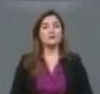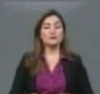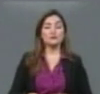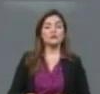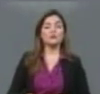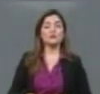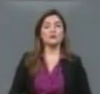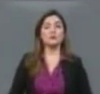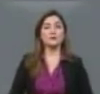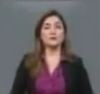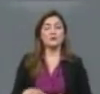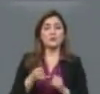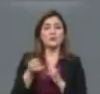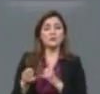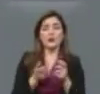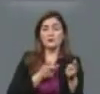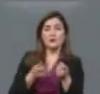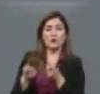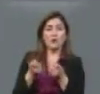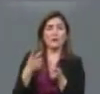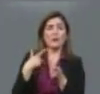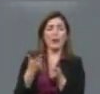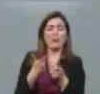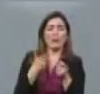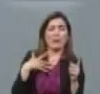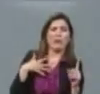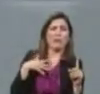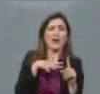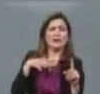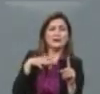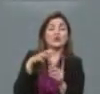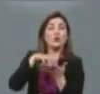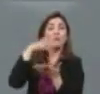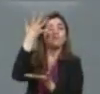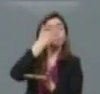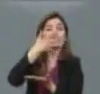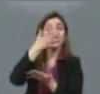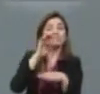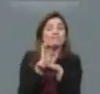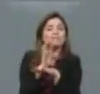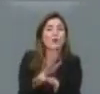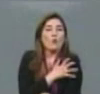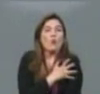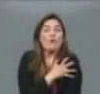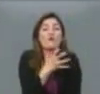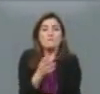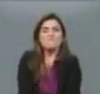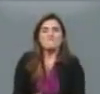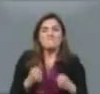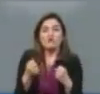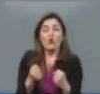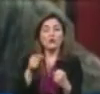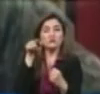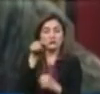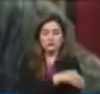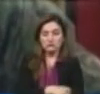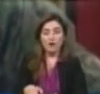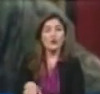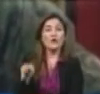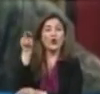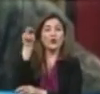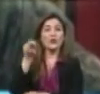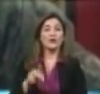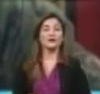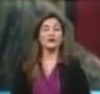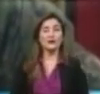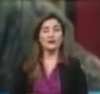Ante los últimos acontecimientos en la provincia de Esmeraldas, Ecuador toma medidas reforzando la seguridad en la frontera norte.